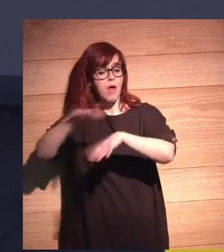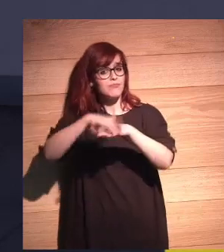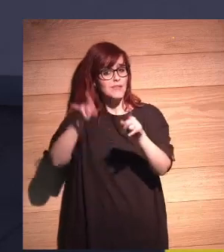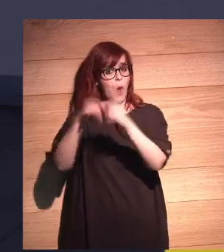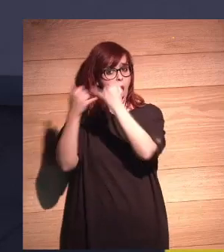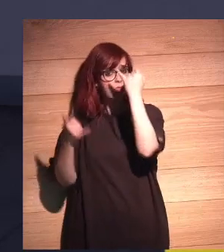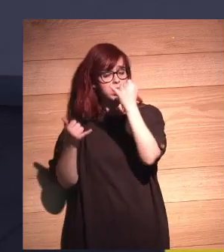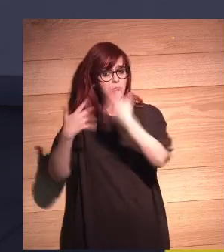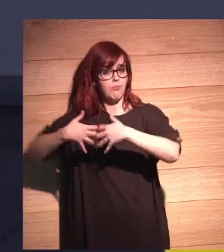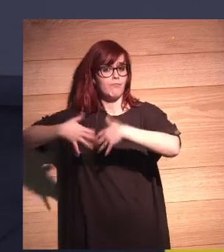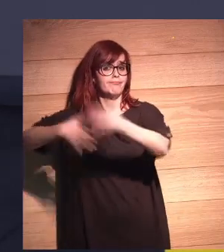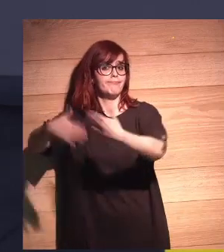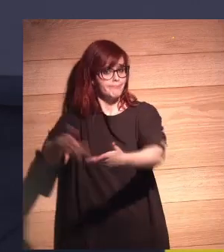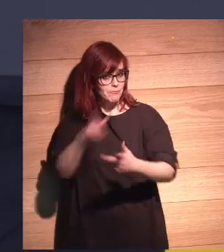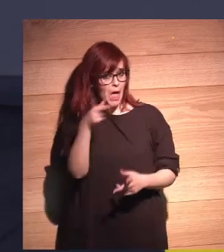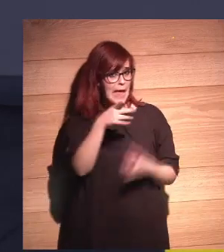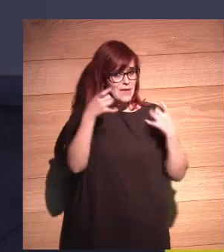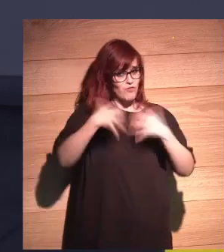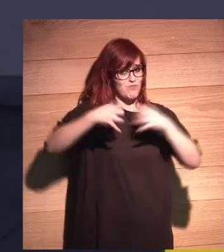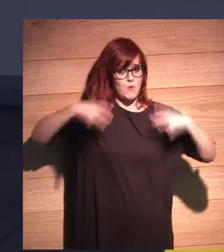Entonces, voy a